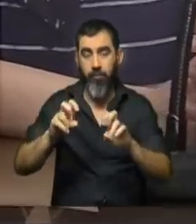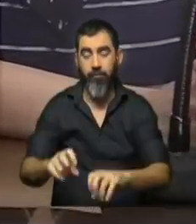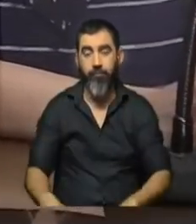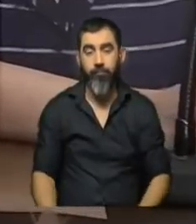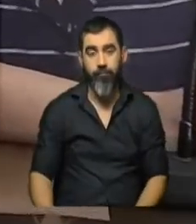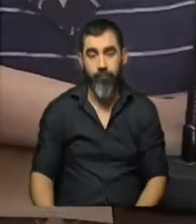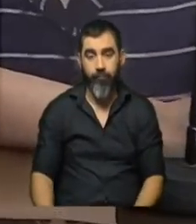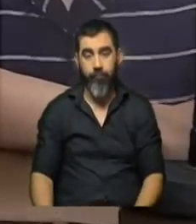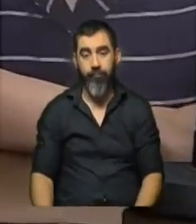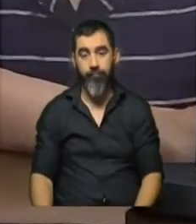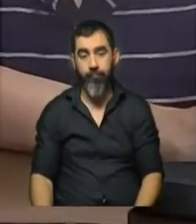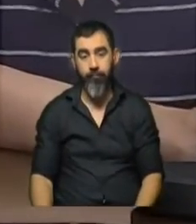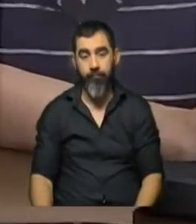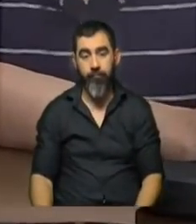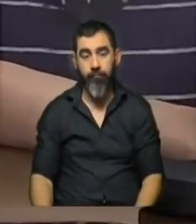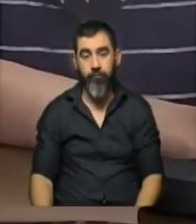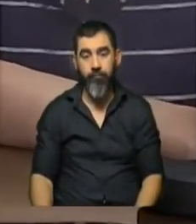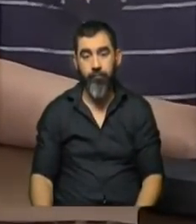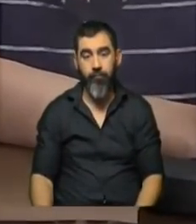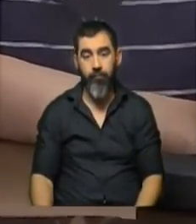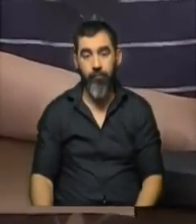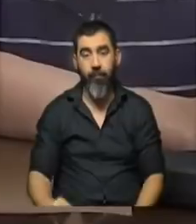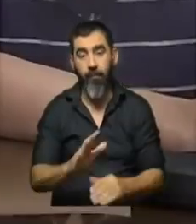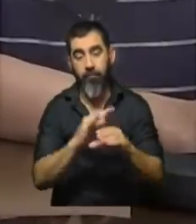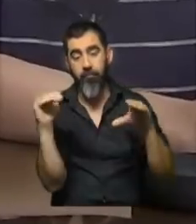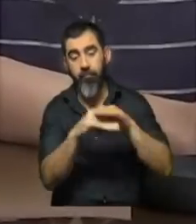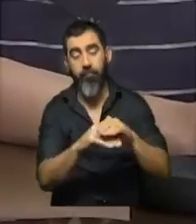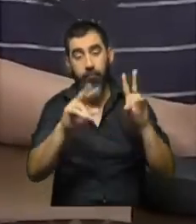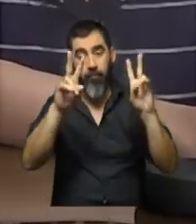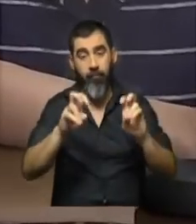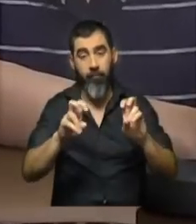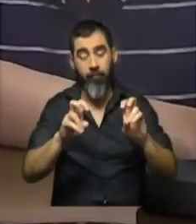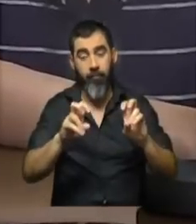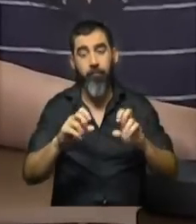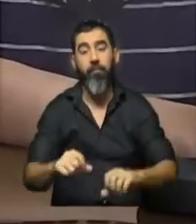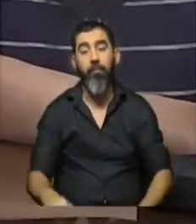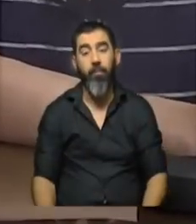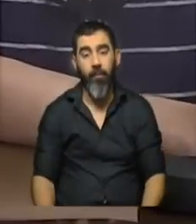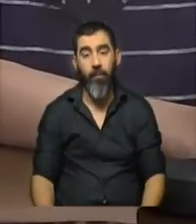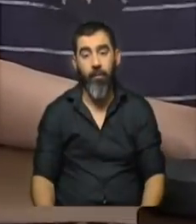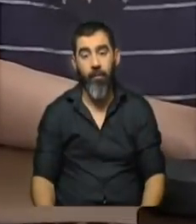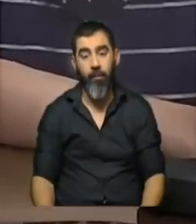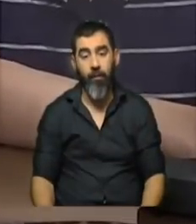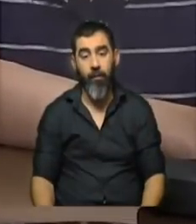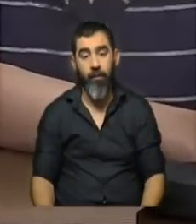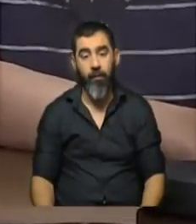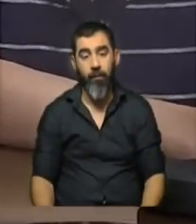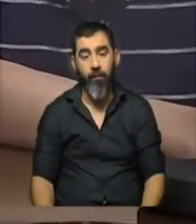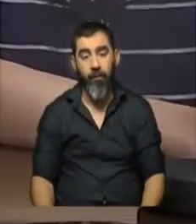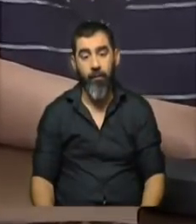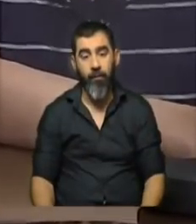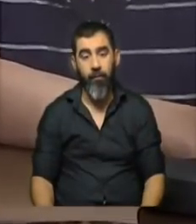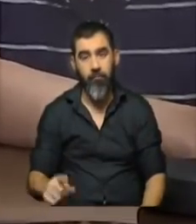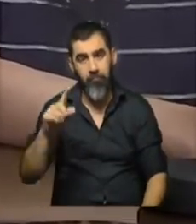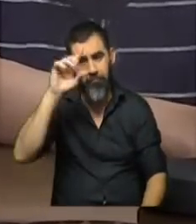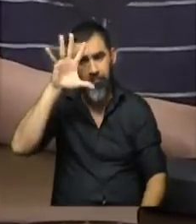documentación. Pero en segundo lugar, archivada esta causa de carácter penal, queremos señalar que no